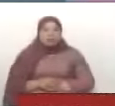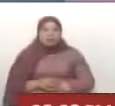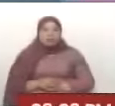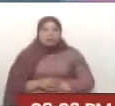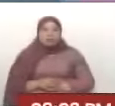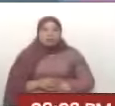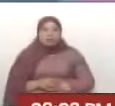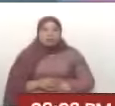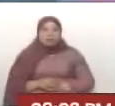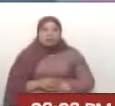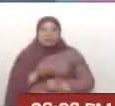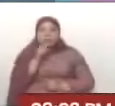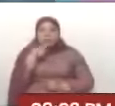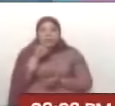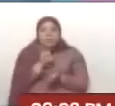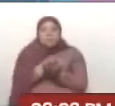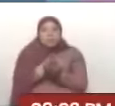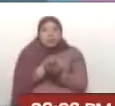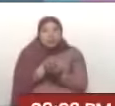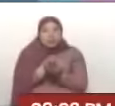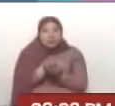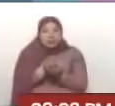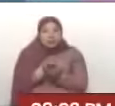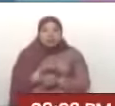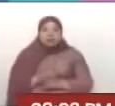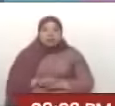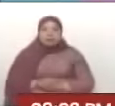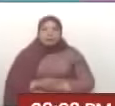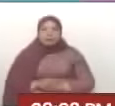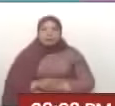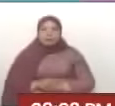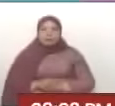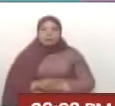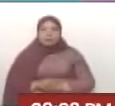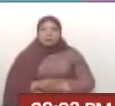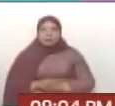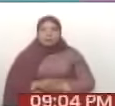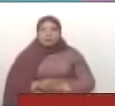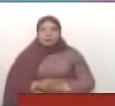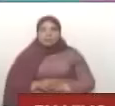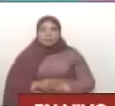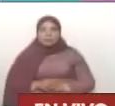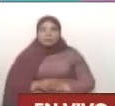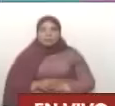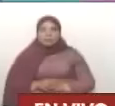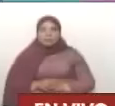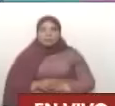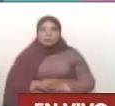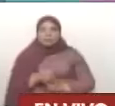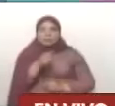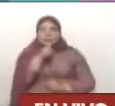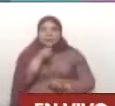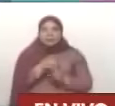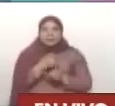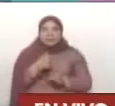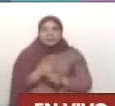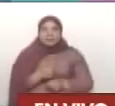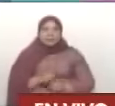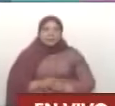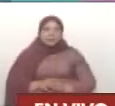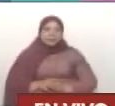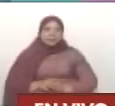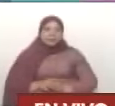Viene de Margarita. Margarita, los Gamboa de Margarita. Sí. Claro, vale. Los Gamboa de